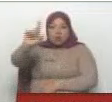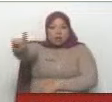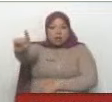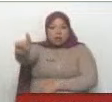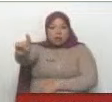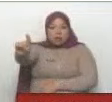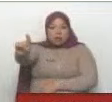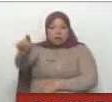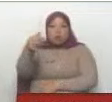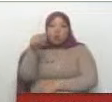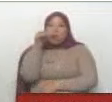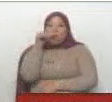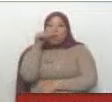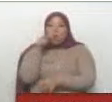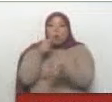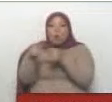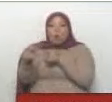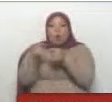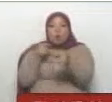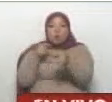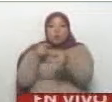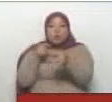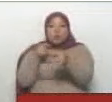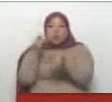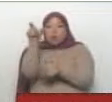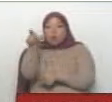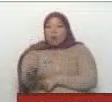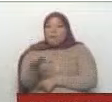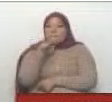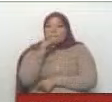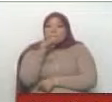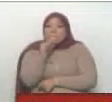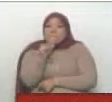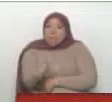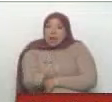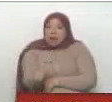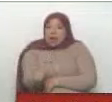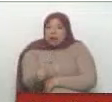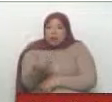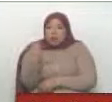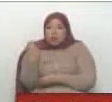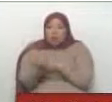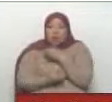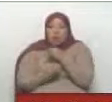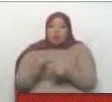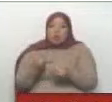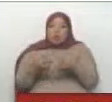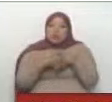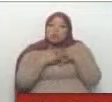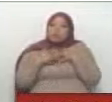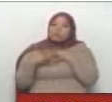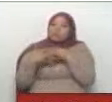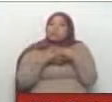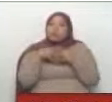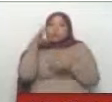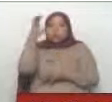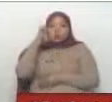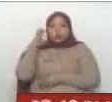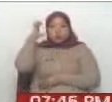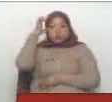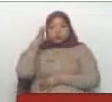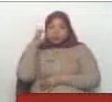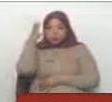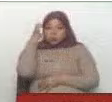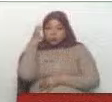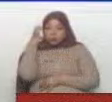fue un constructo, un monstruo creado por las élites occidentales.